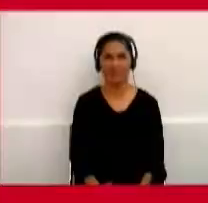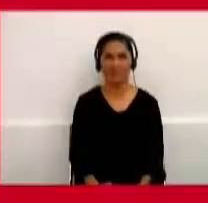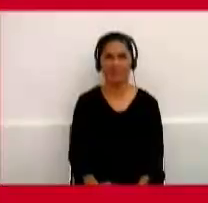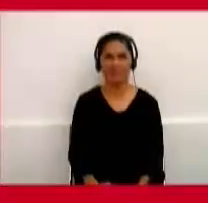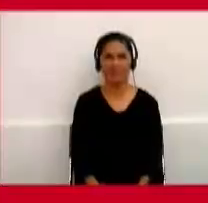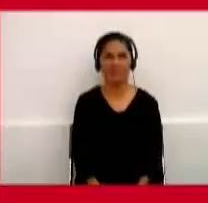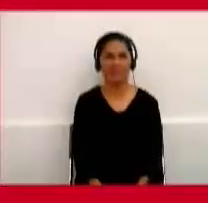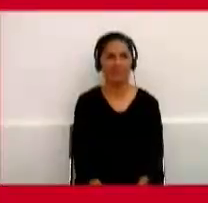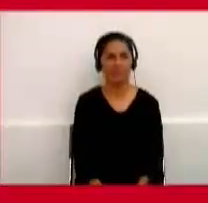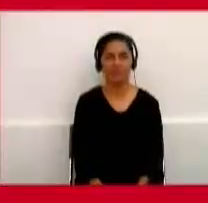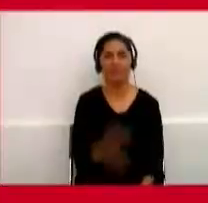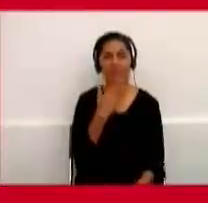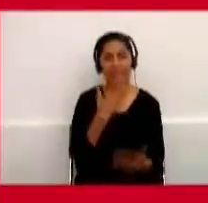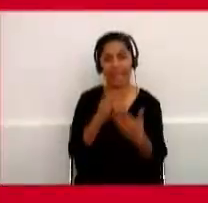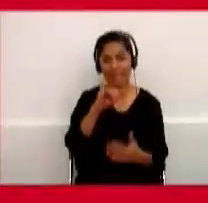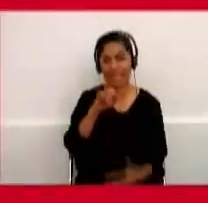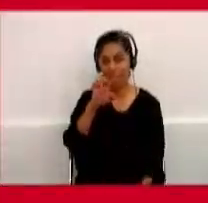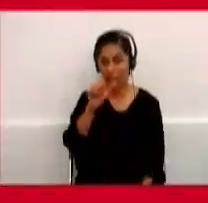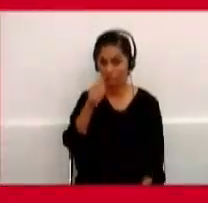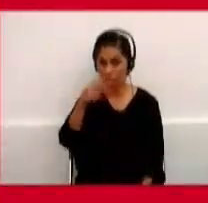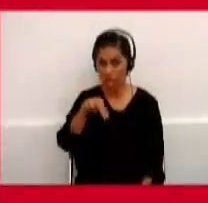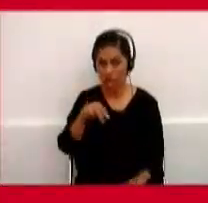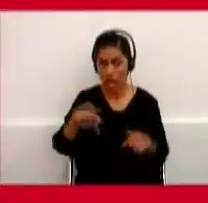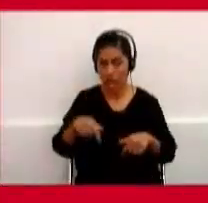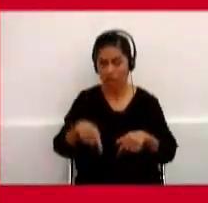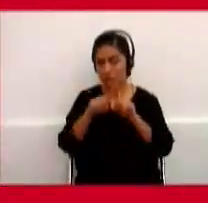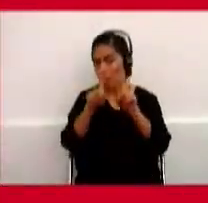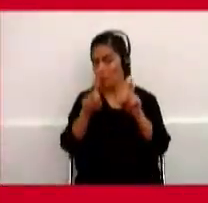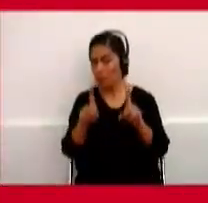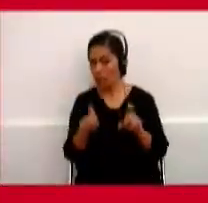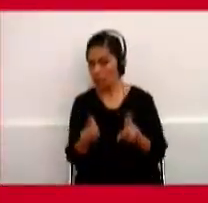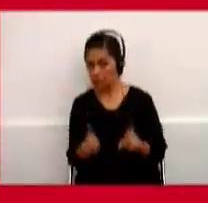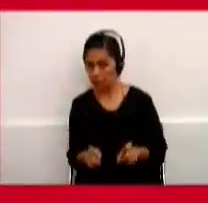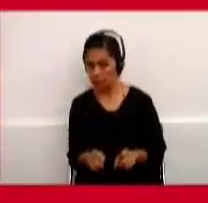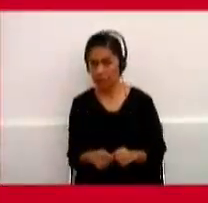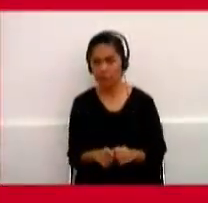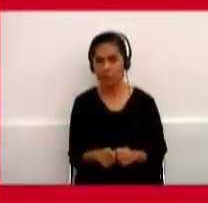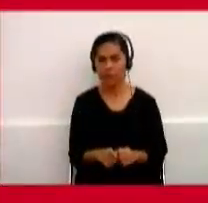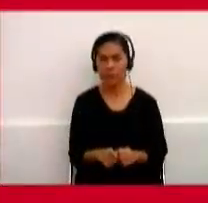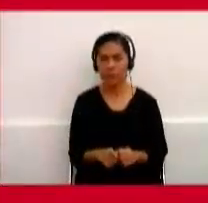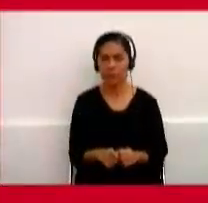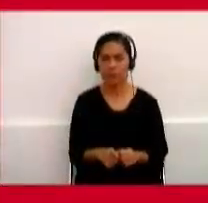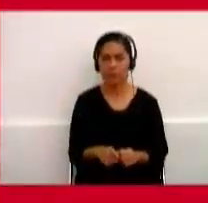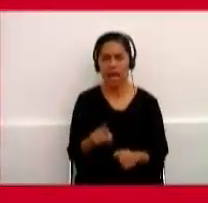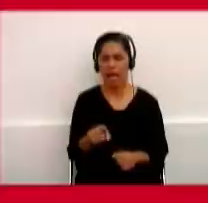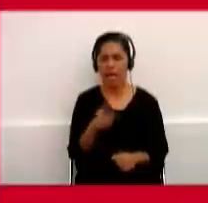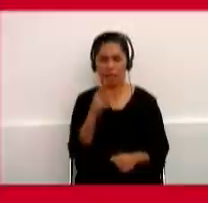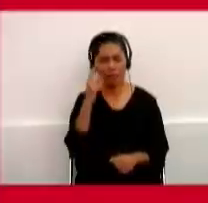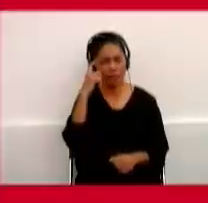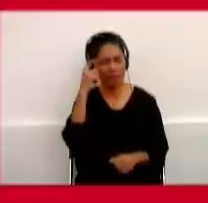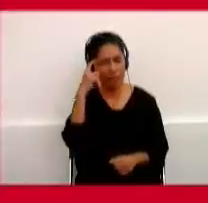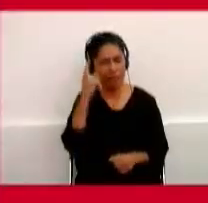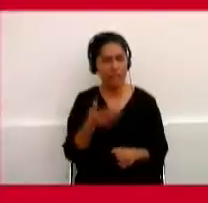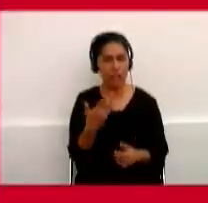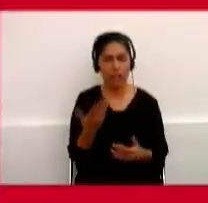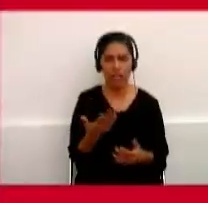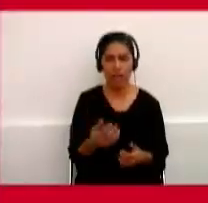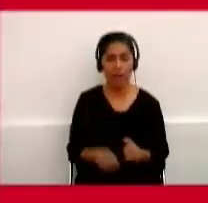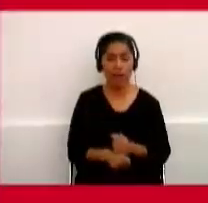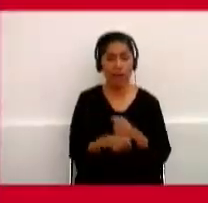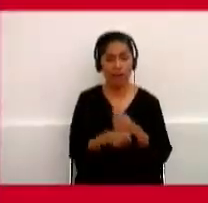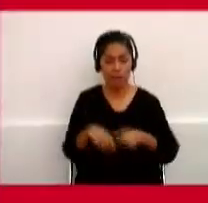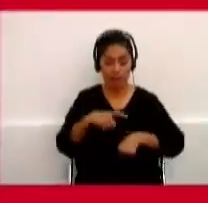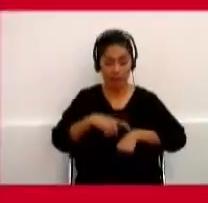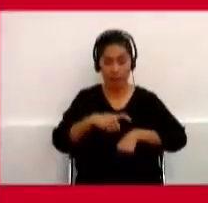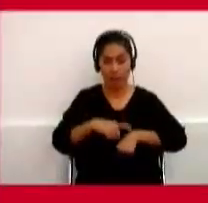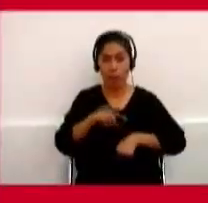Bien, gracias, Jan. Algunas preguntas que quería hacerte es, pensando en la sostenibilidad del modelo en el tiempo, ¿qué